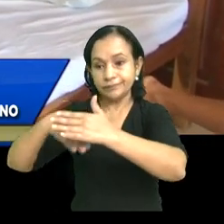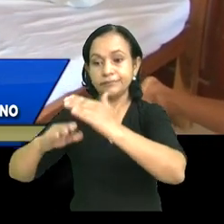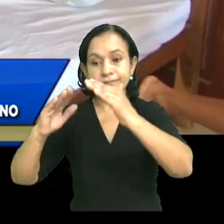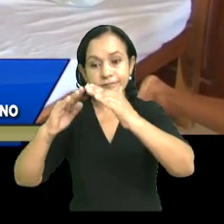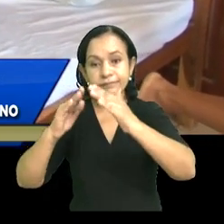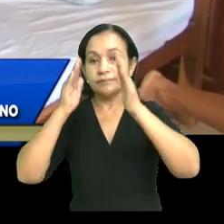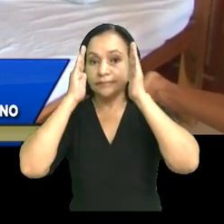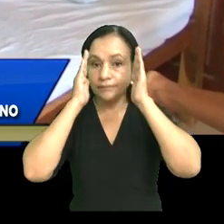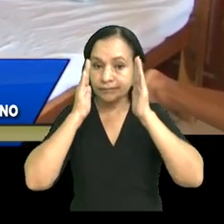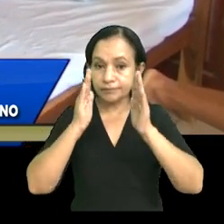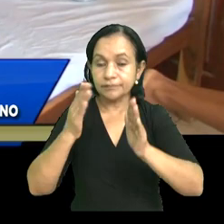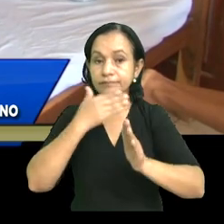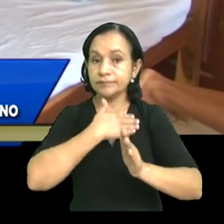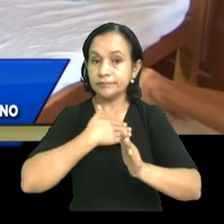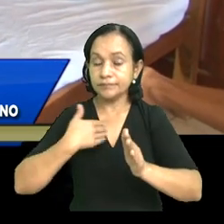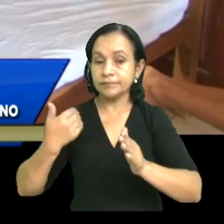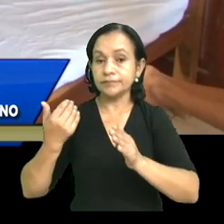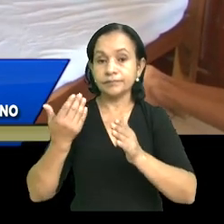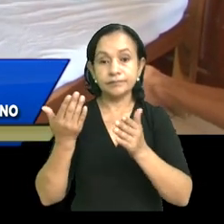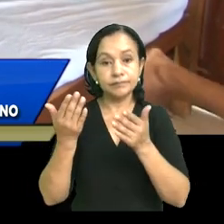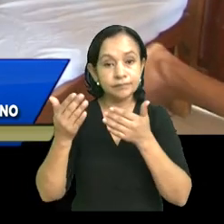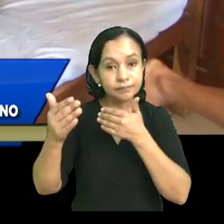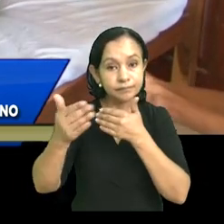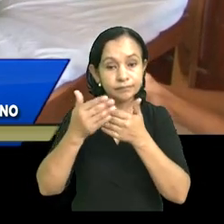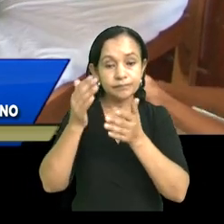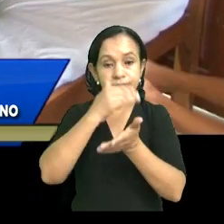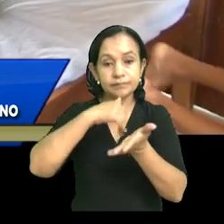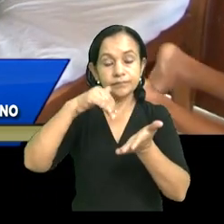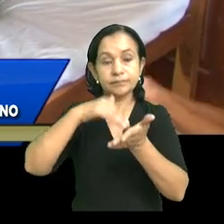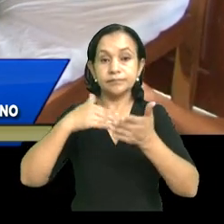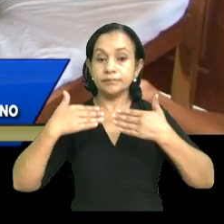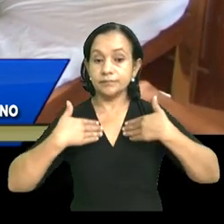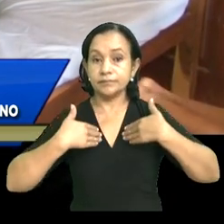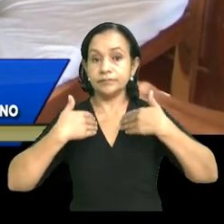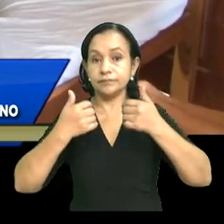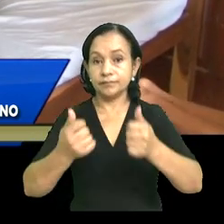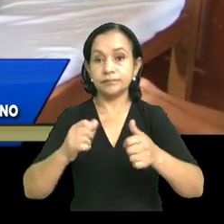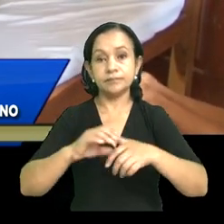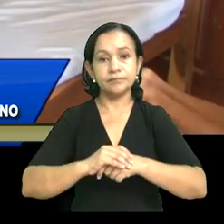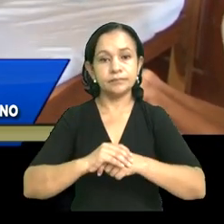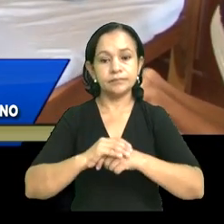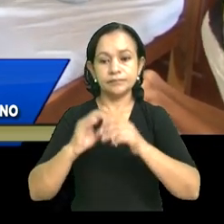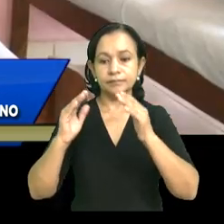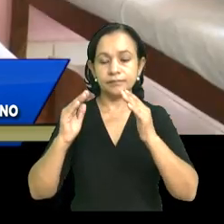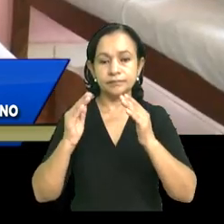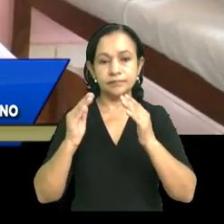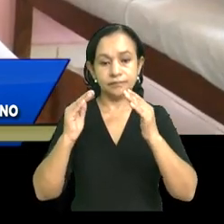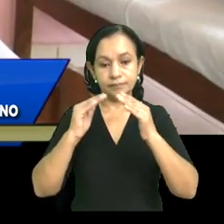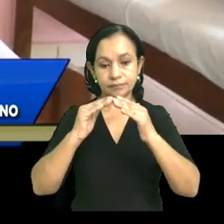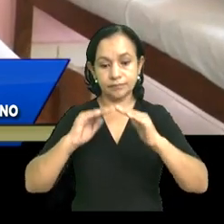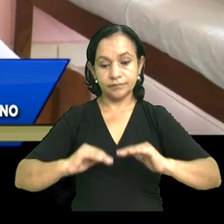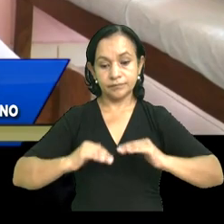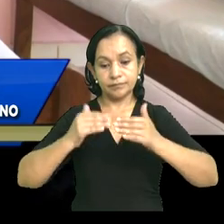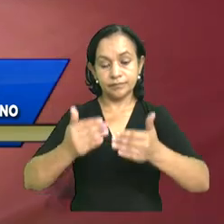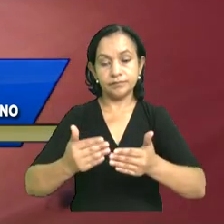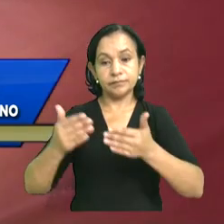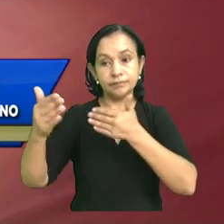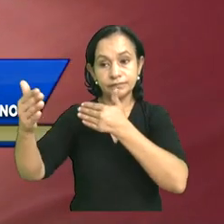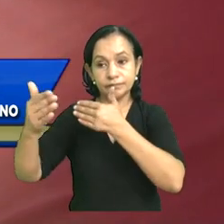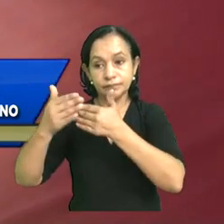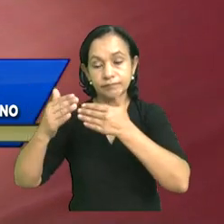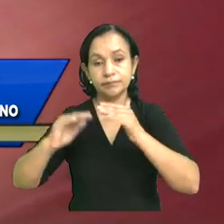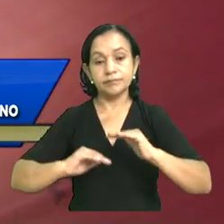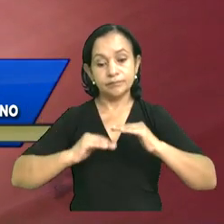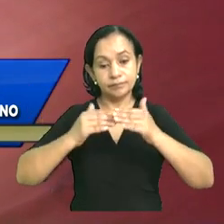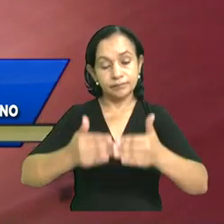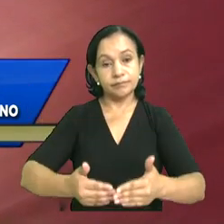mejor atención y estar más cerca de los centros de salud. Las casas maternas generalmente están ubicadas cerca de los centros de salud o de